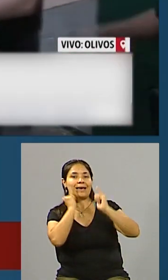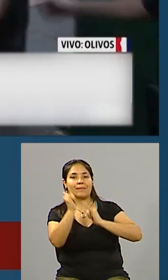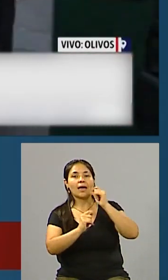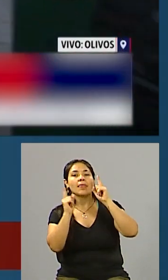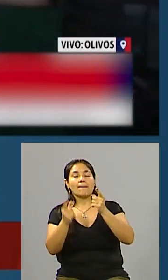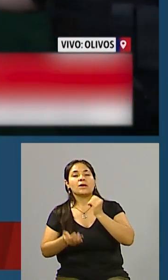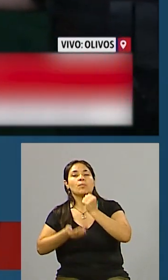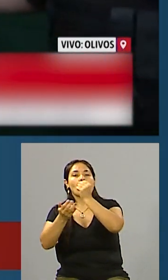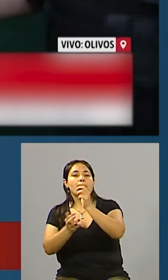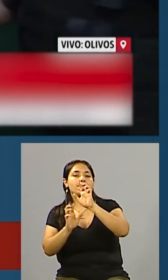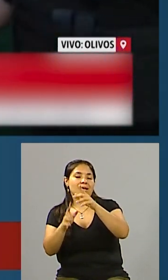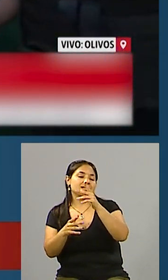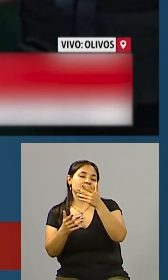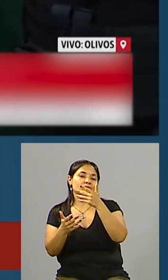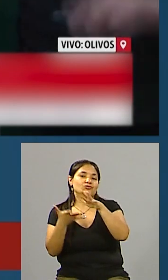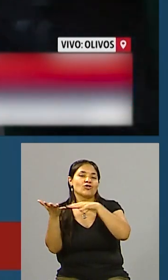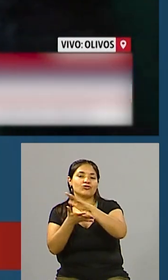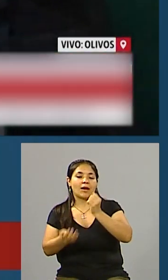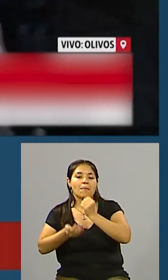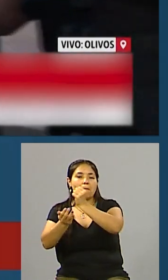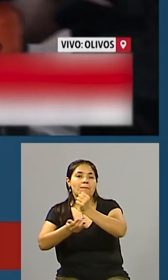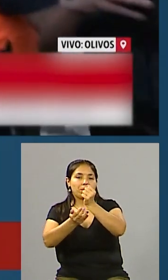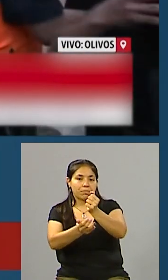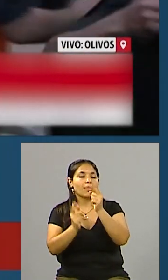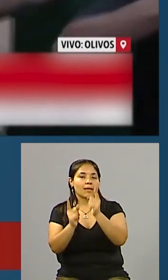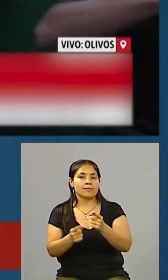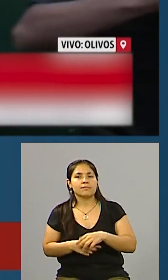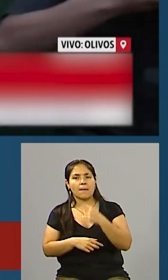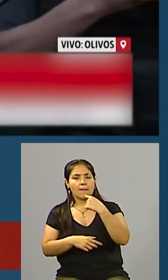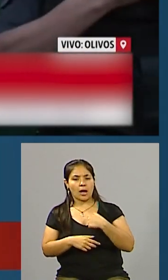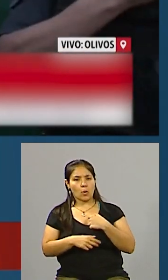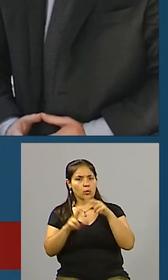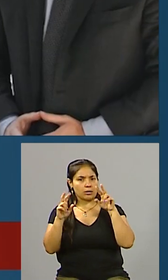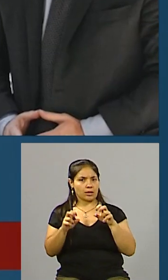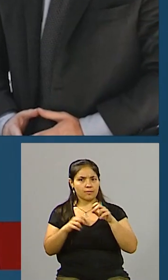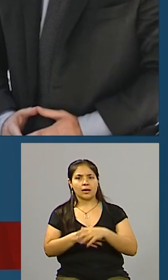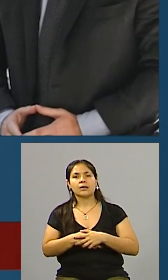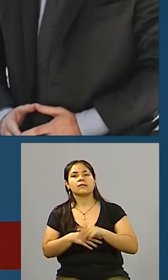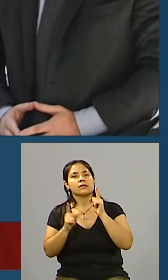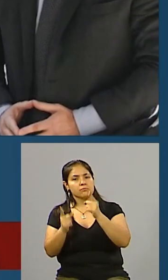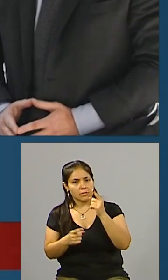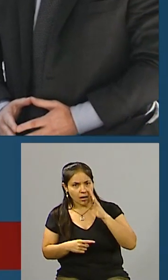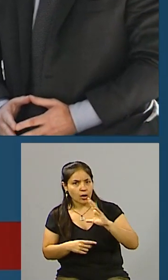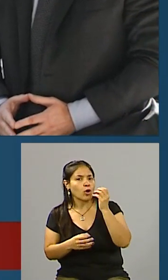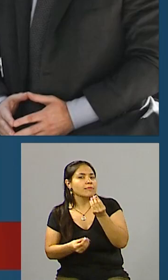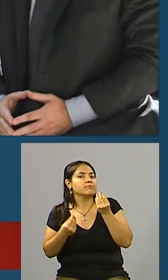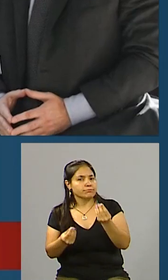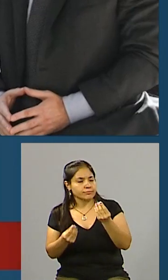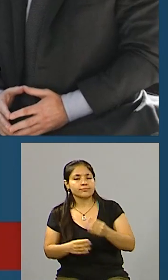planes sociales. Pero respondiendo la pregunta que me hace, lo que también tenemos que recordar es